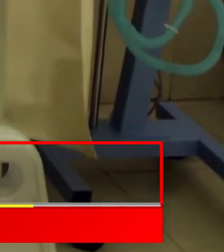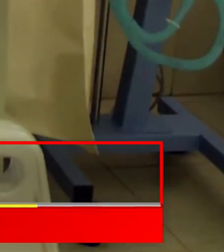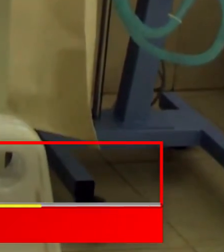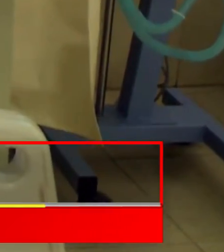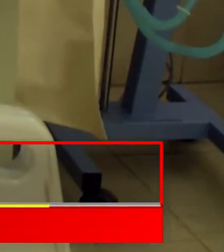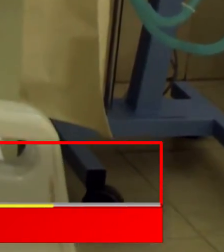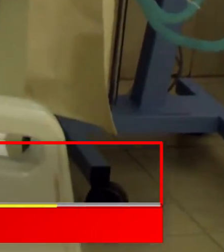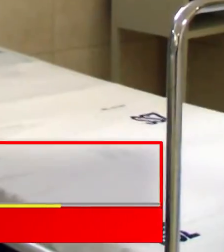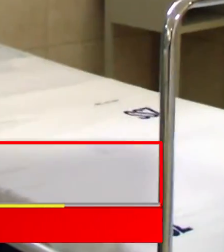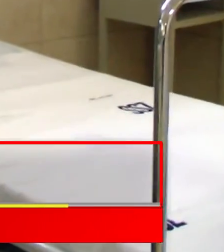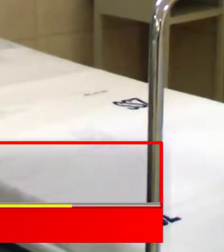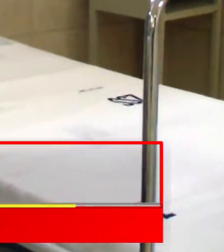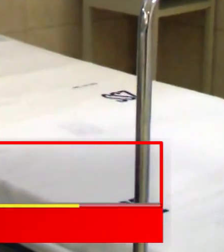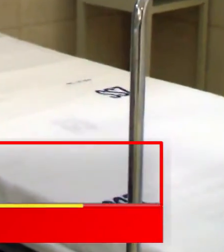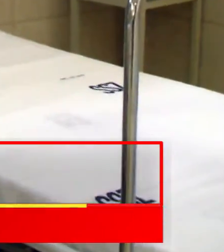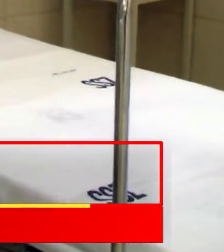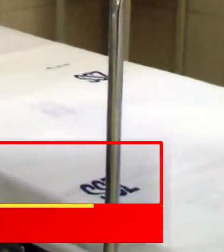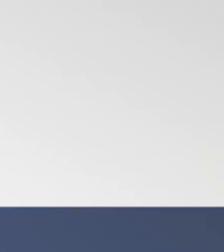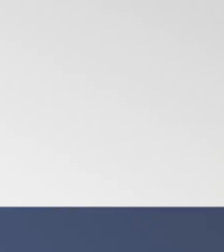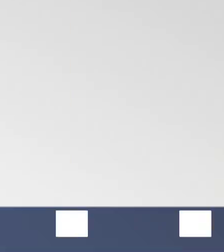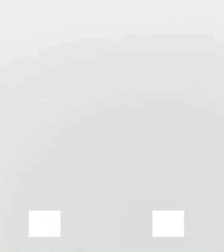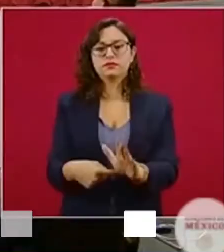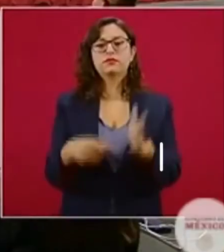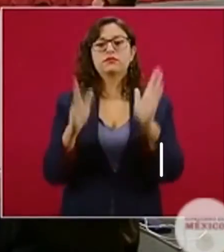35 graves e intubados.